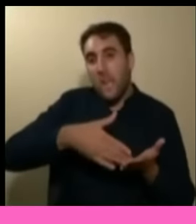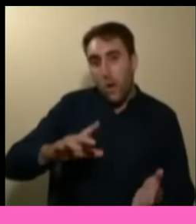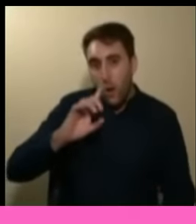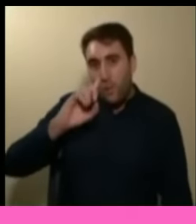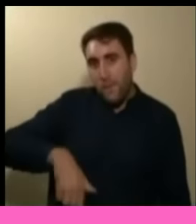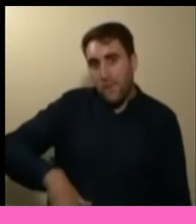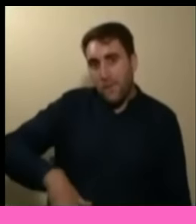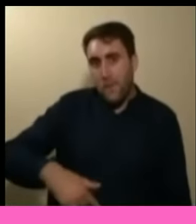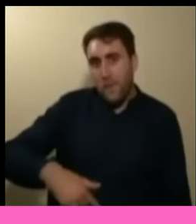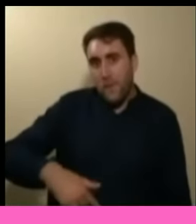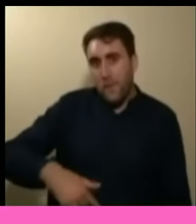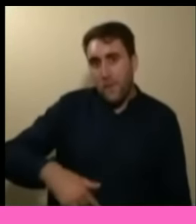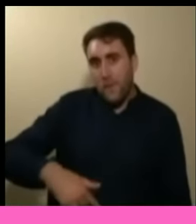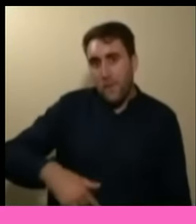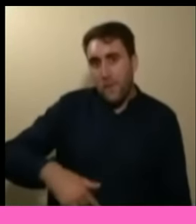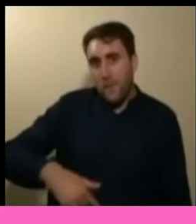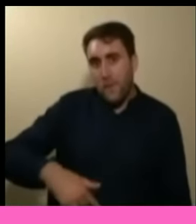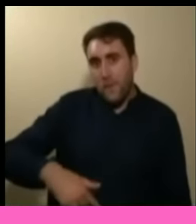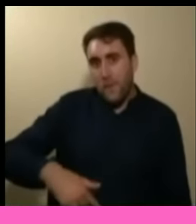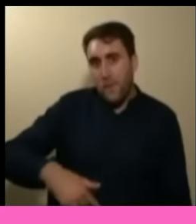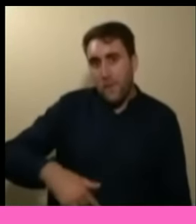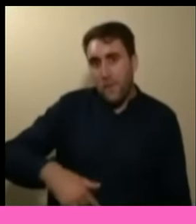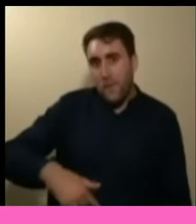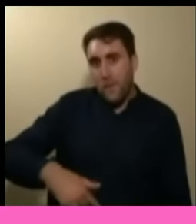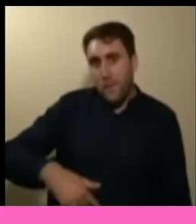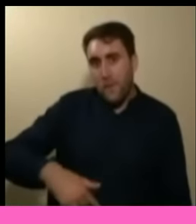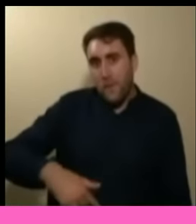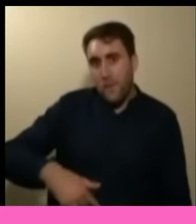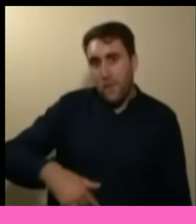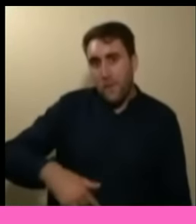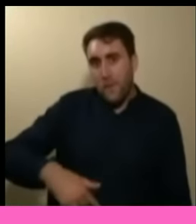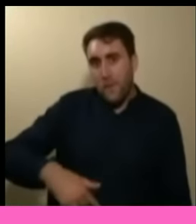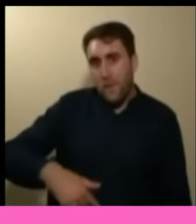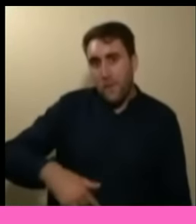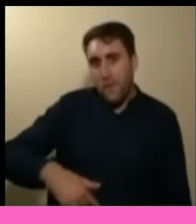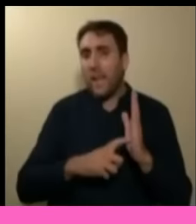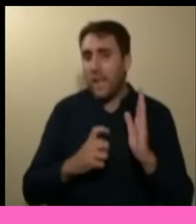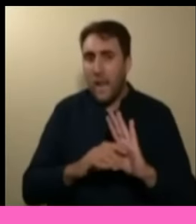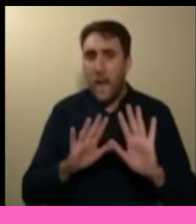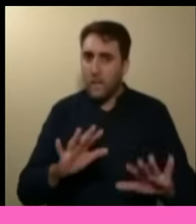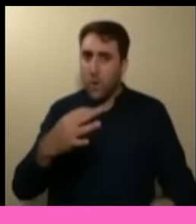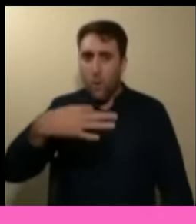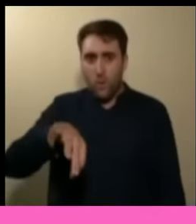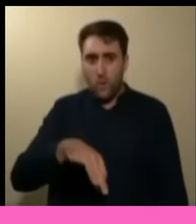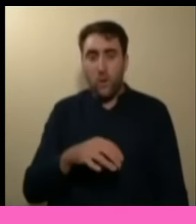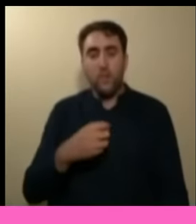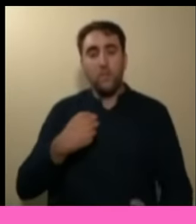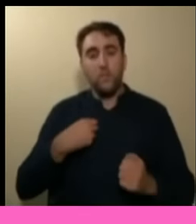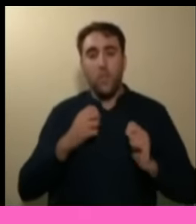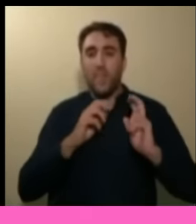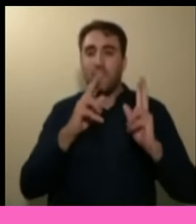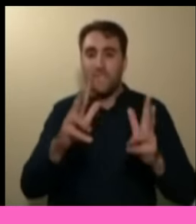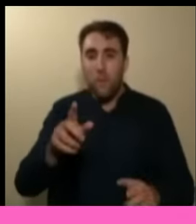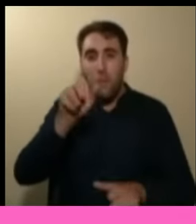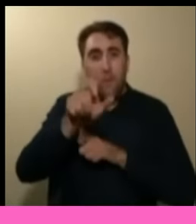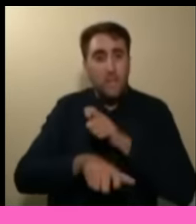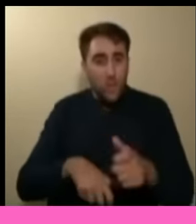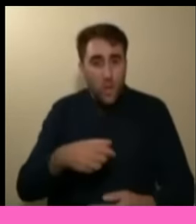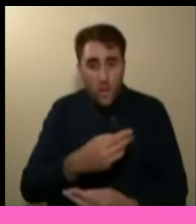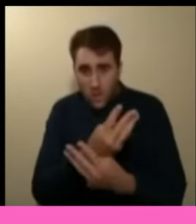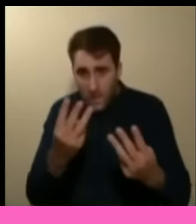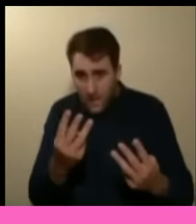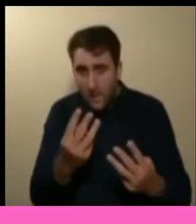moneda corriente de todo el sistema de alquileres en el país. Lo que nosotros le queremos decir hoy a toda la ciudadanía es que se quede, tenga la